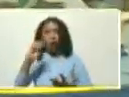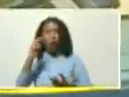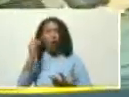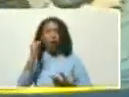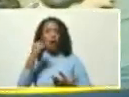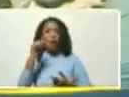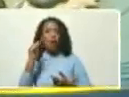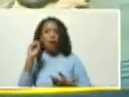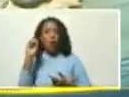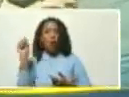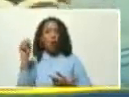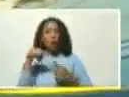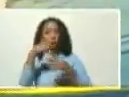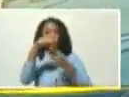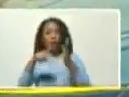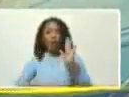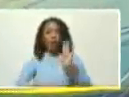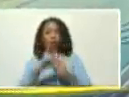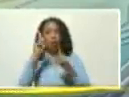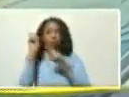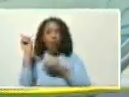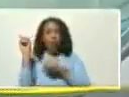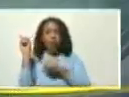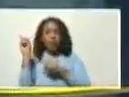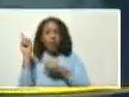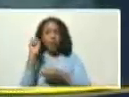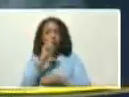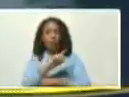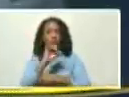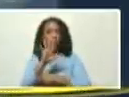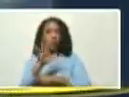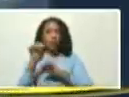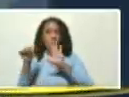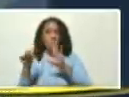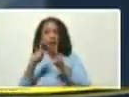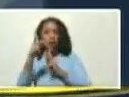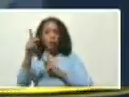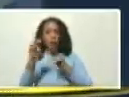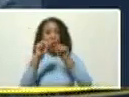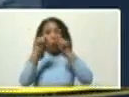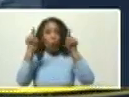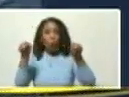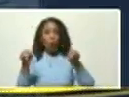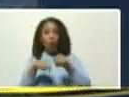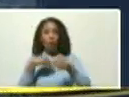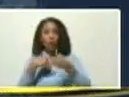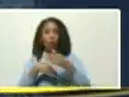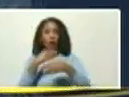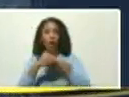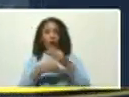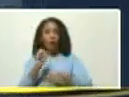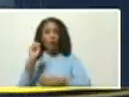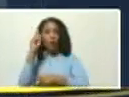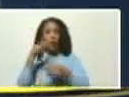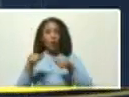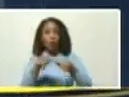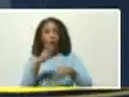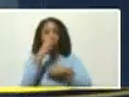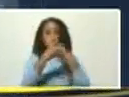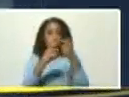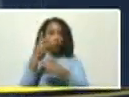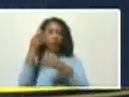y bueno, el desarrollo de estos 156 kilómetros cuadrados va a ser el primer destino turístico, estamos